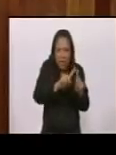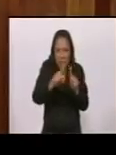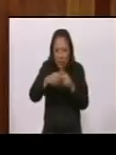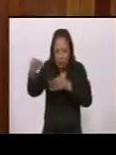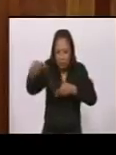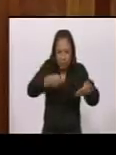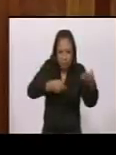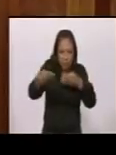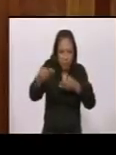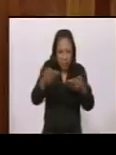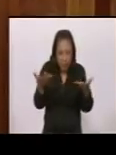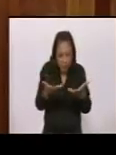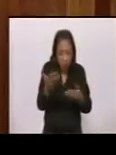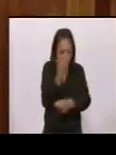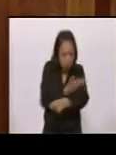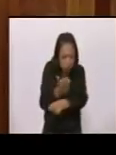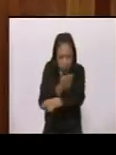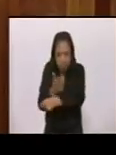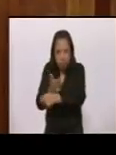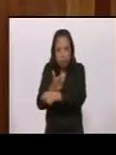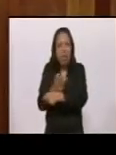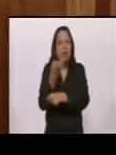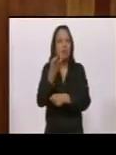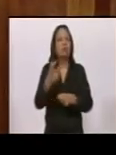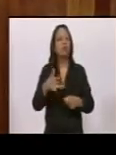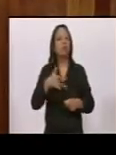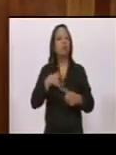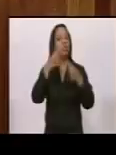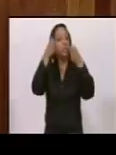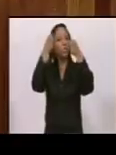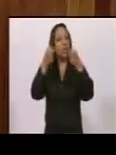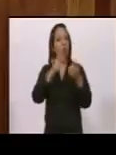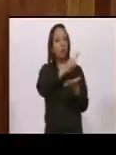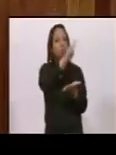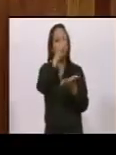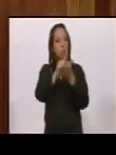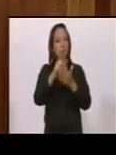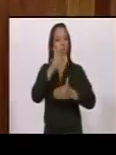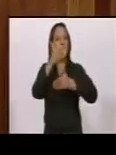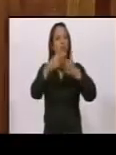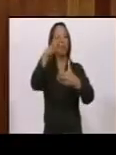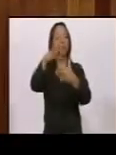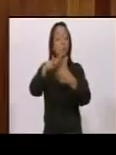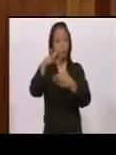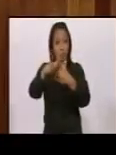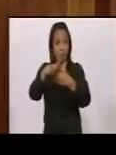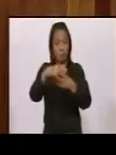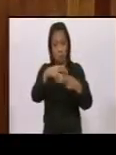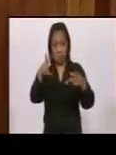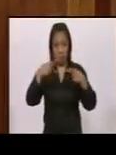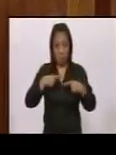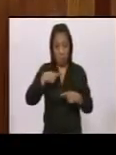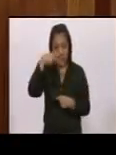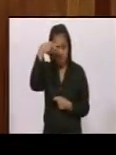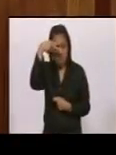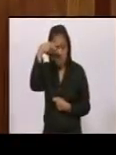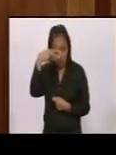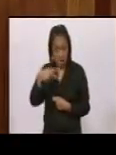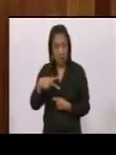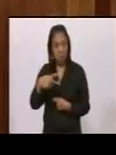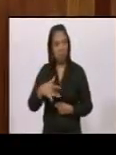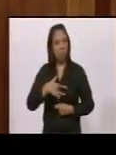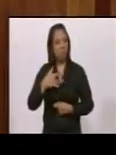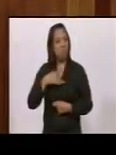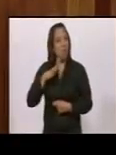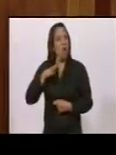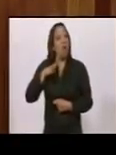promovidos, garantizando con ello la legalidad del proceso electoral. Los mexicanos estamos